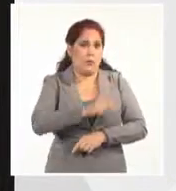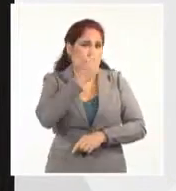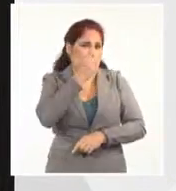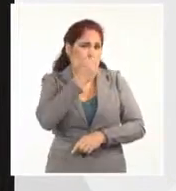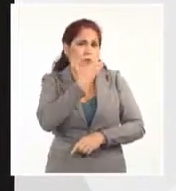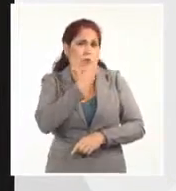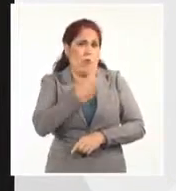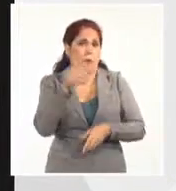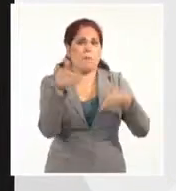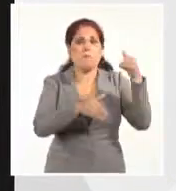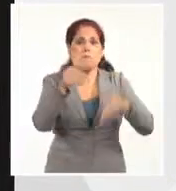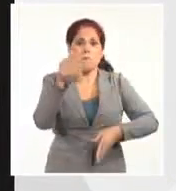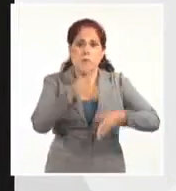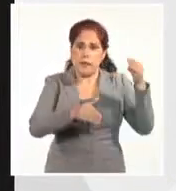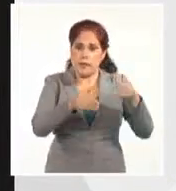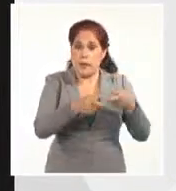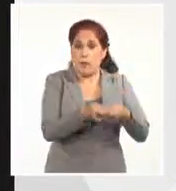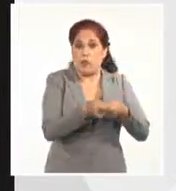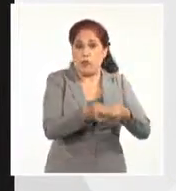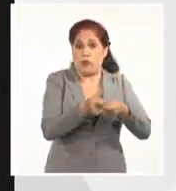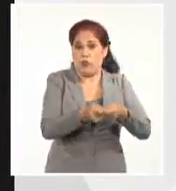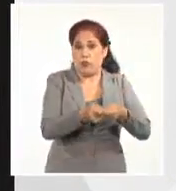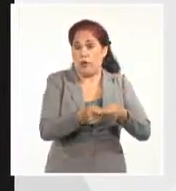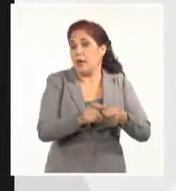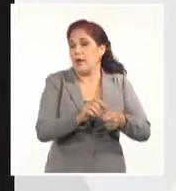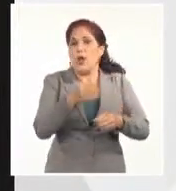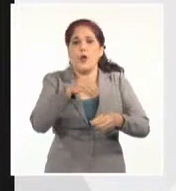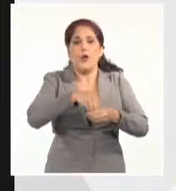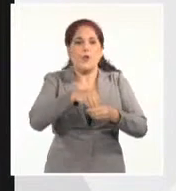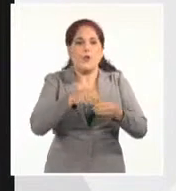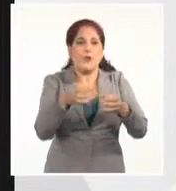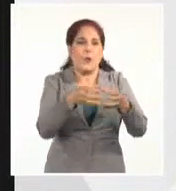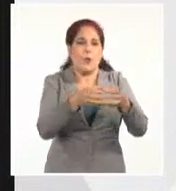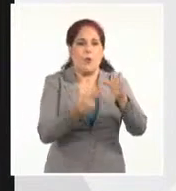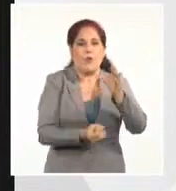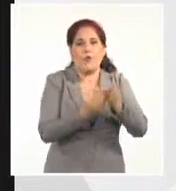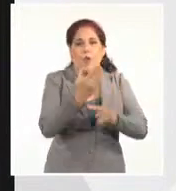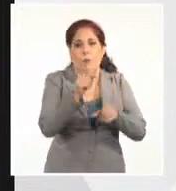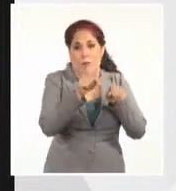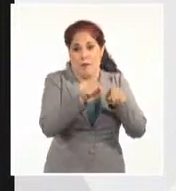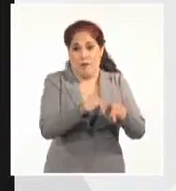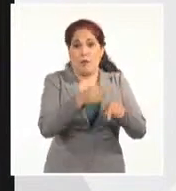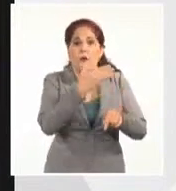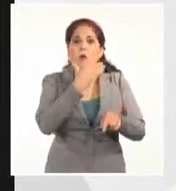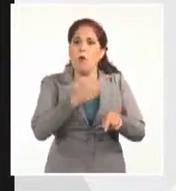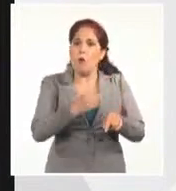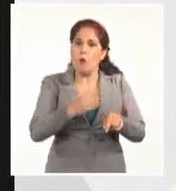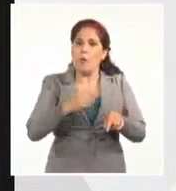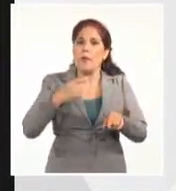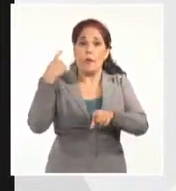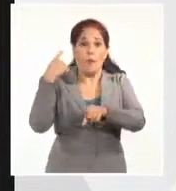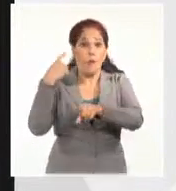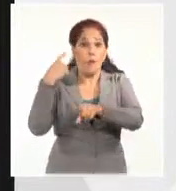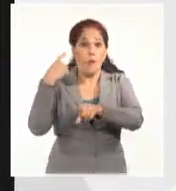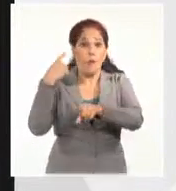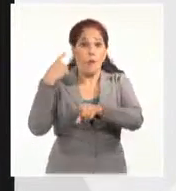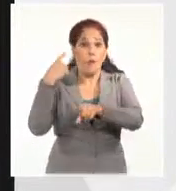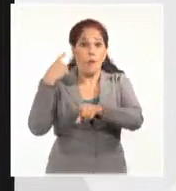un argentino que participa, digamos que es de la Fundación Libertad, que pertenece a Atlas Network. Y por otro lado, Yusnavi, que es un